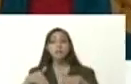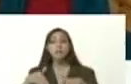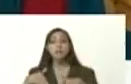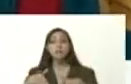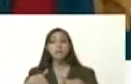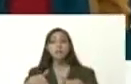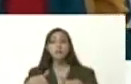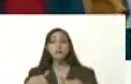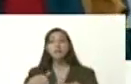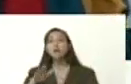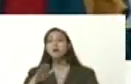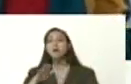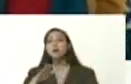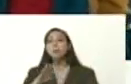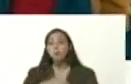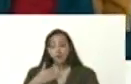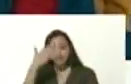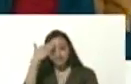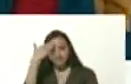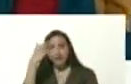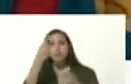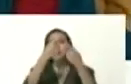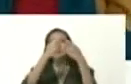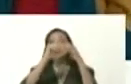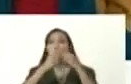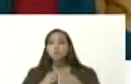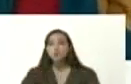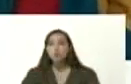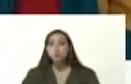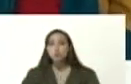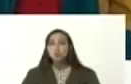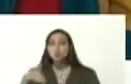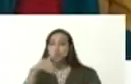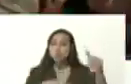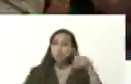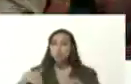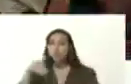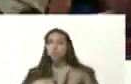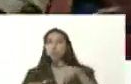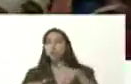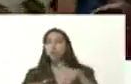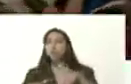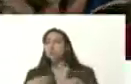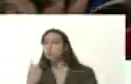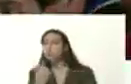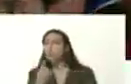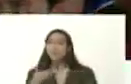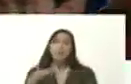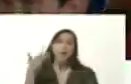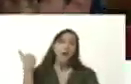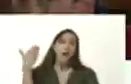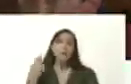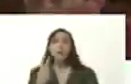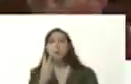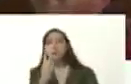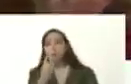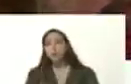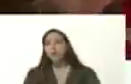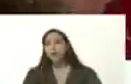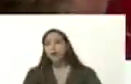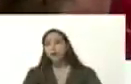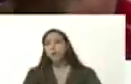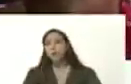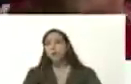Reconoce el resultado de esas 25 elecciones solo en dos donde ellos han ganado. Del resto dice que le hacen trampa.